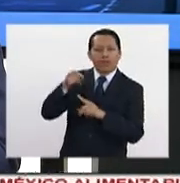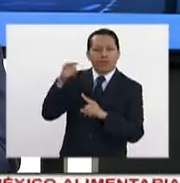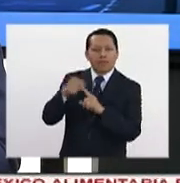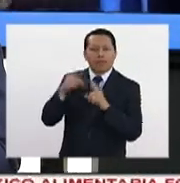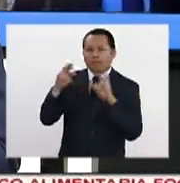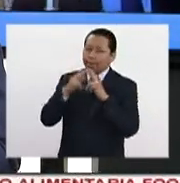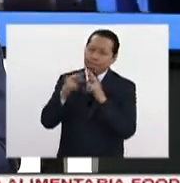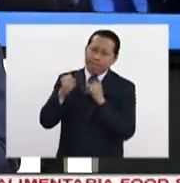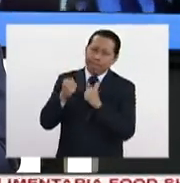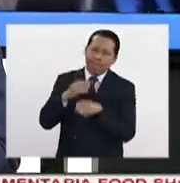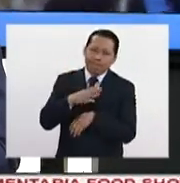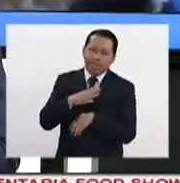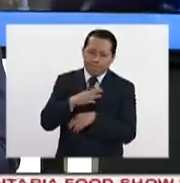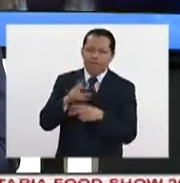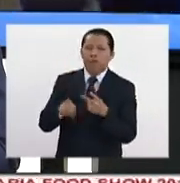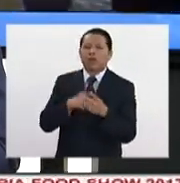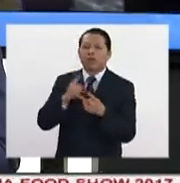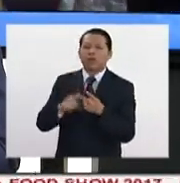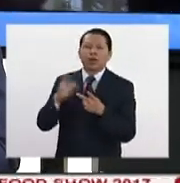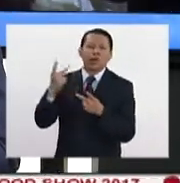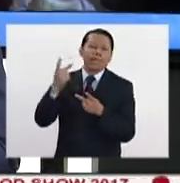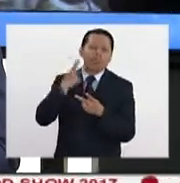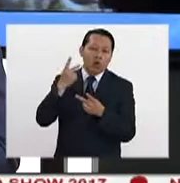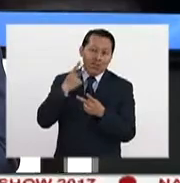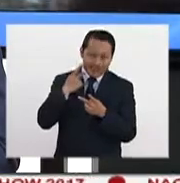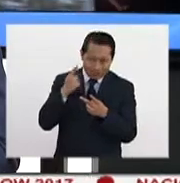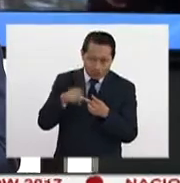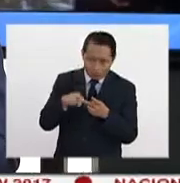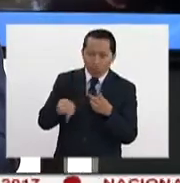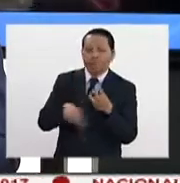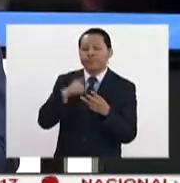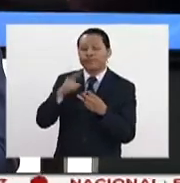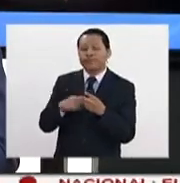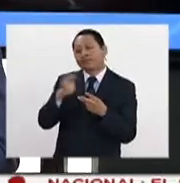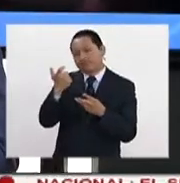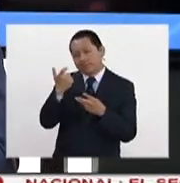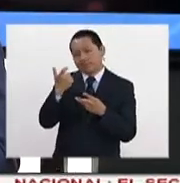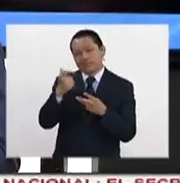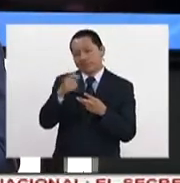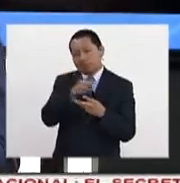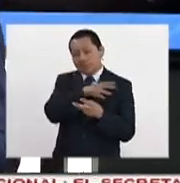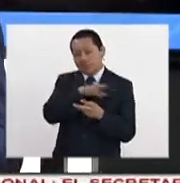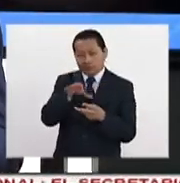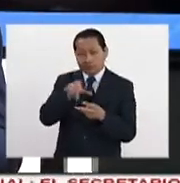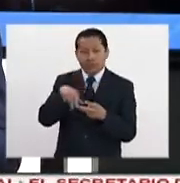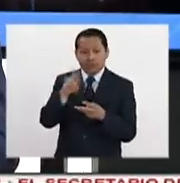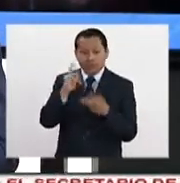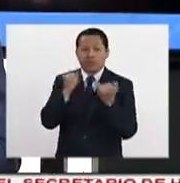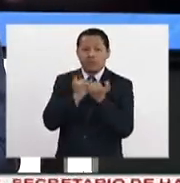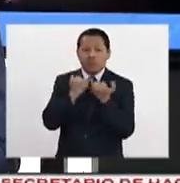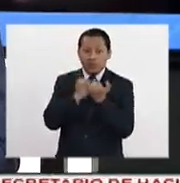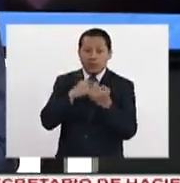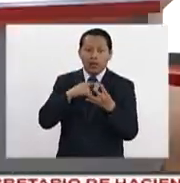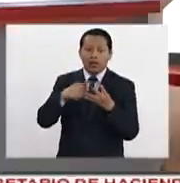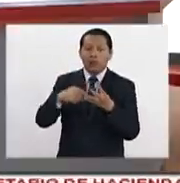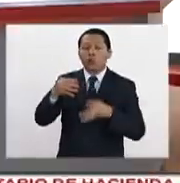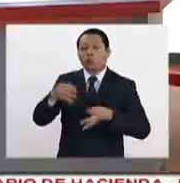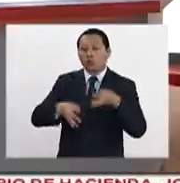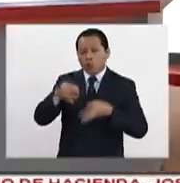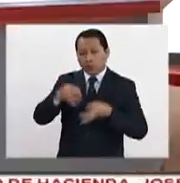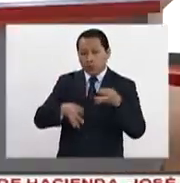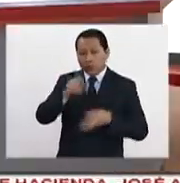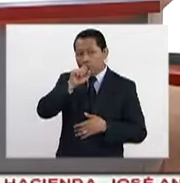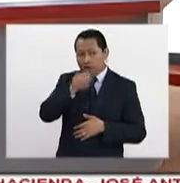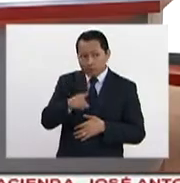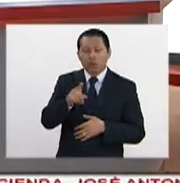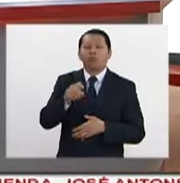tiene una connotación política y tiene una connotación económica, digamos de manera muy general, sí. Pero también tiene implicaciones jurídicas. Primero vamos